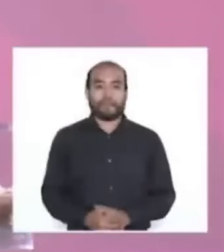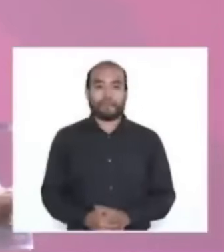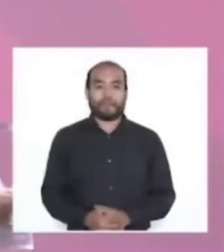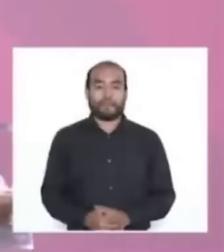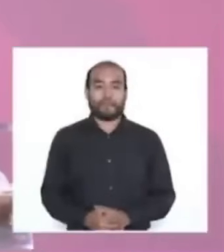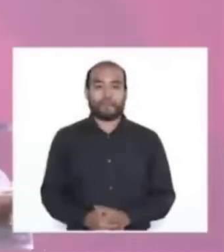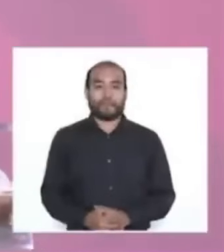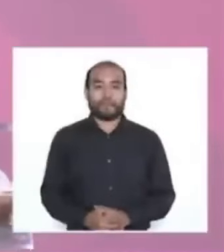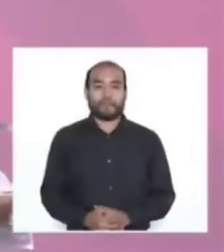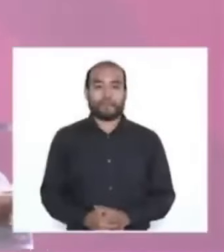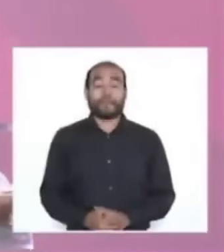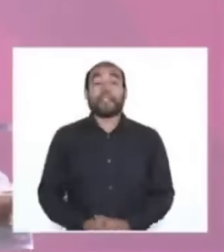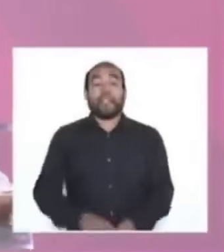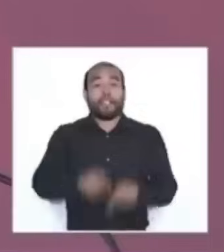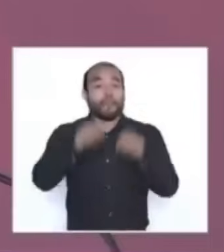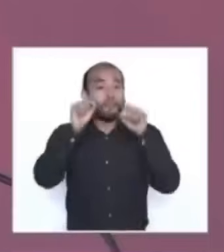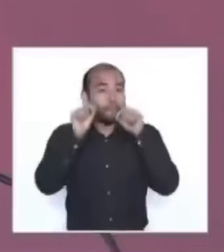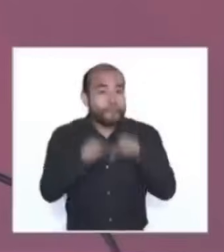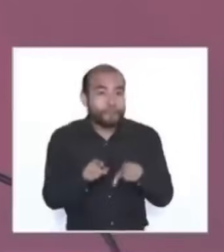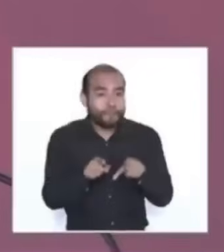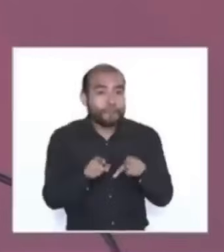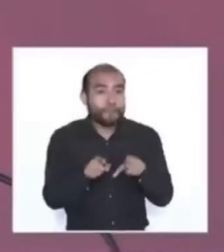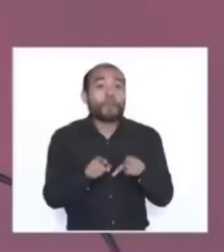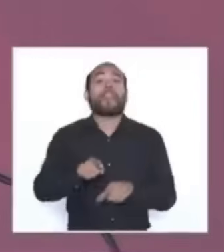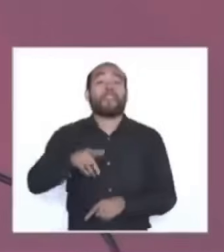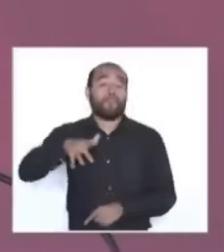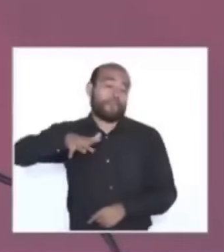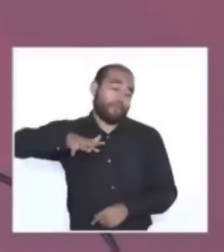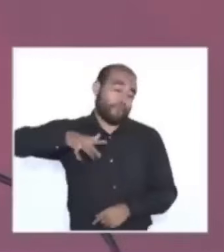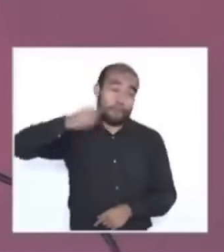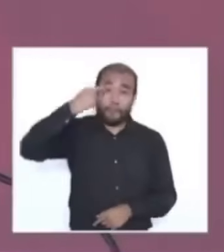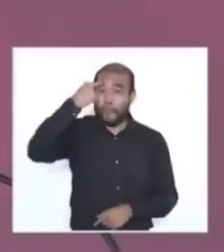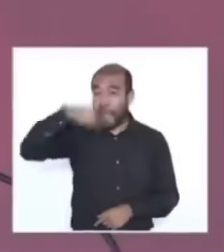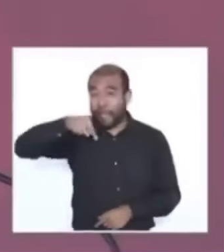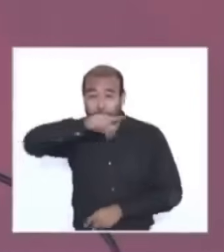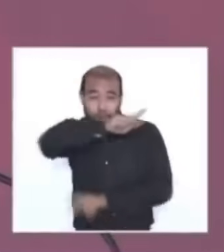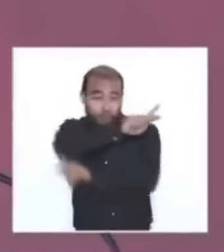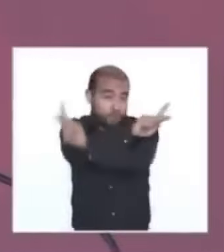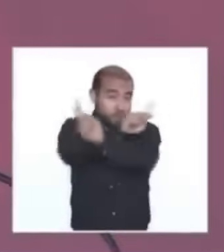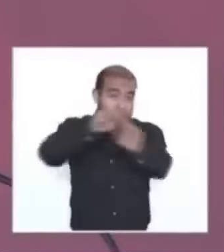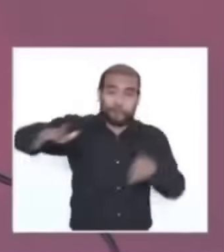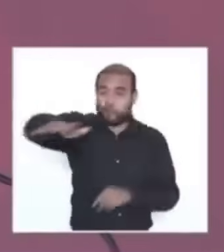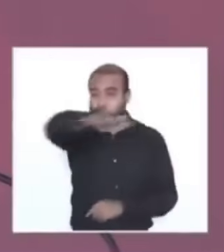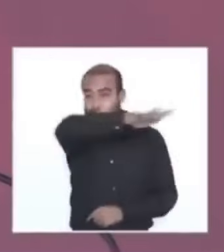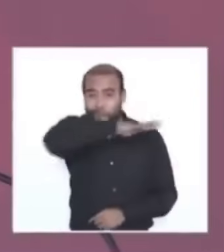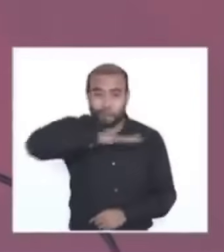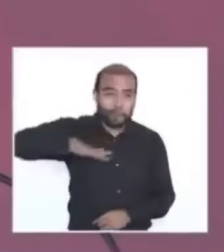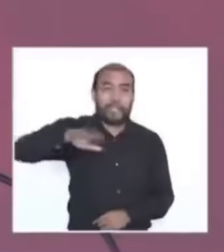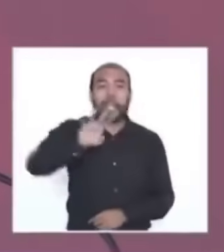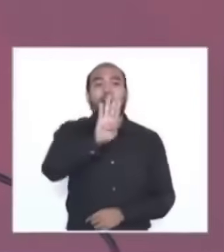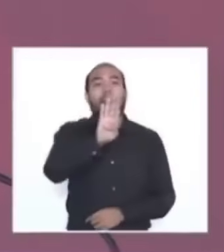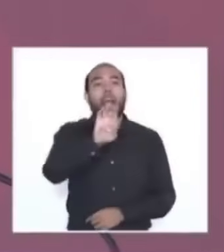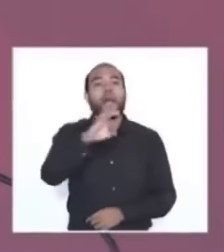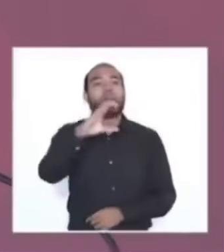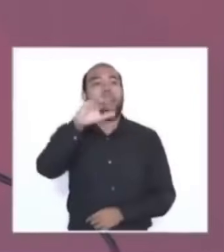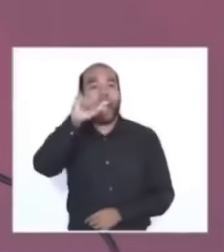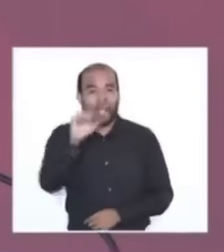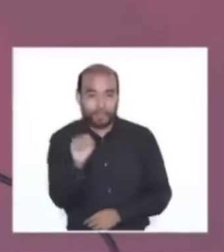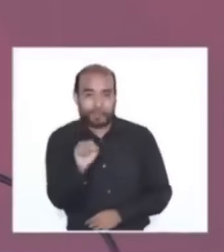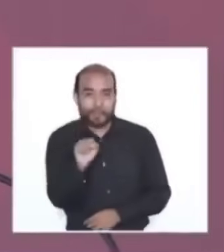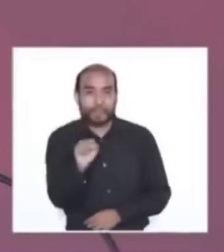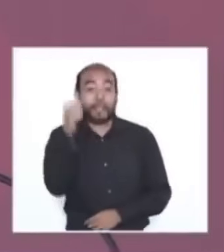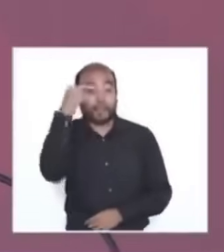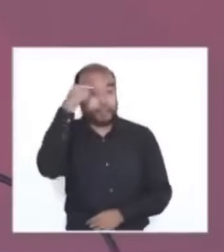Vamos también a hacer universal las becas para niños y niñas que estudian